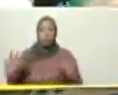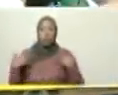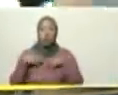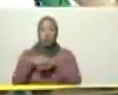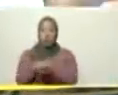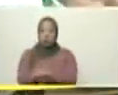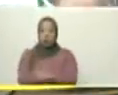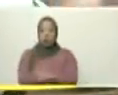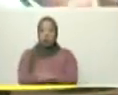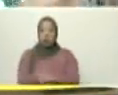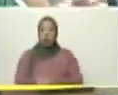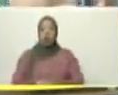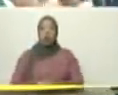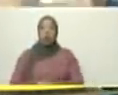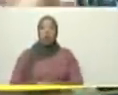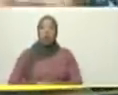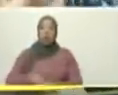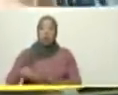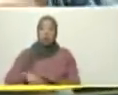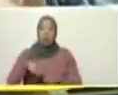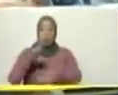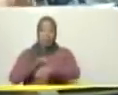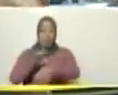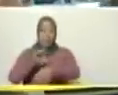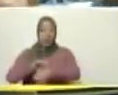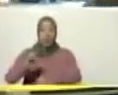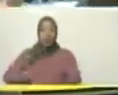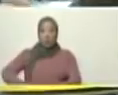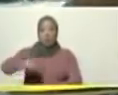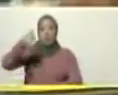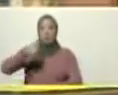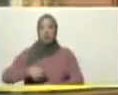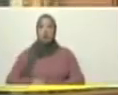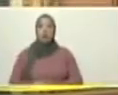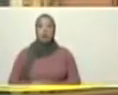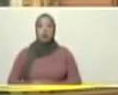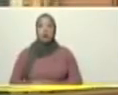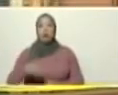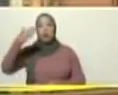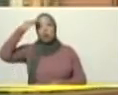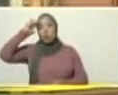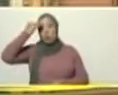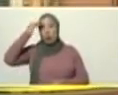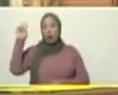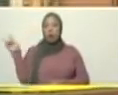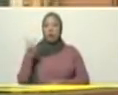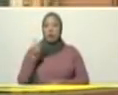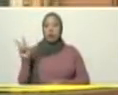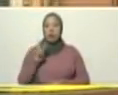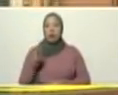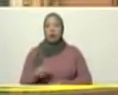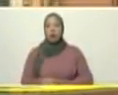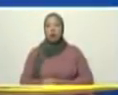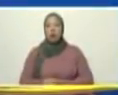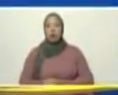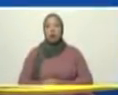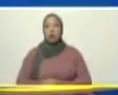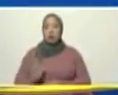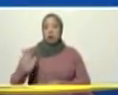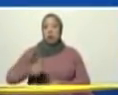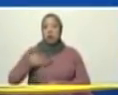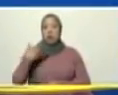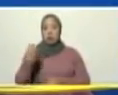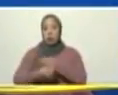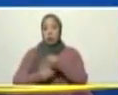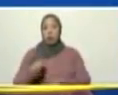integrales con médicos del más alto nivel, cubanos, venezolanos, ¿no?, y poder darles